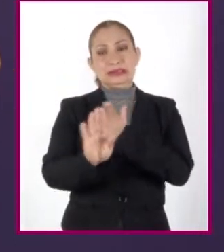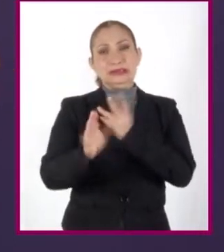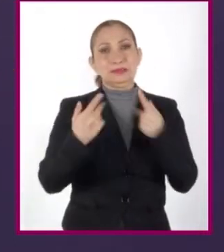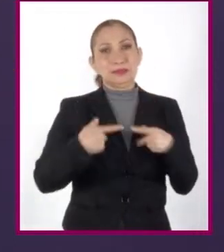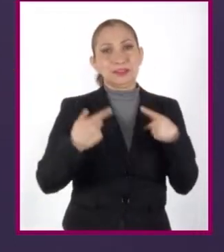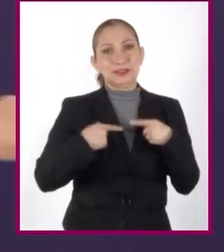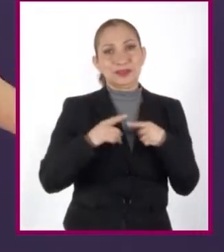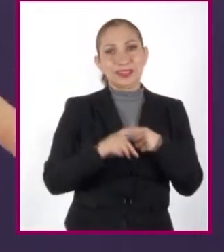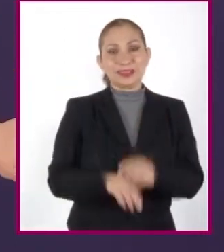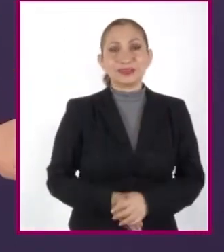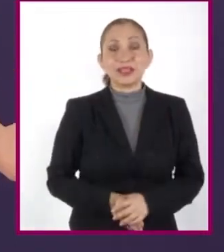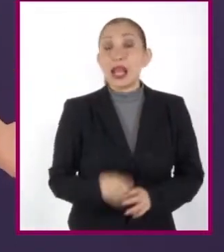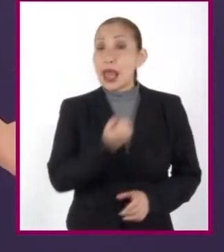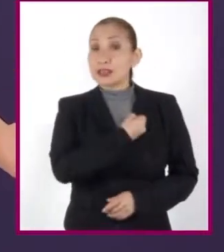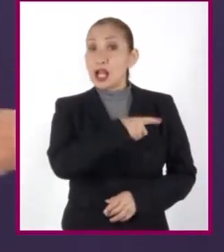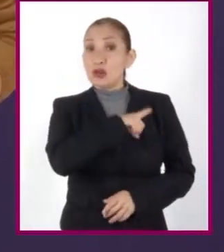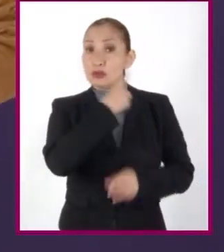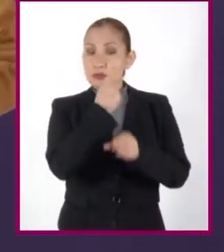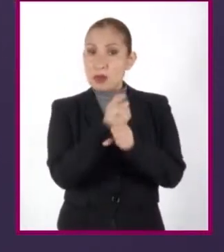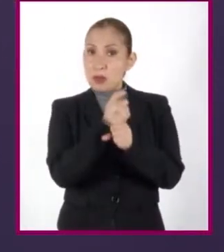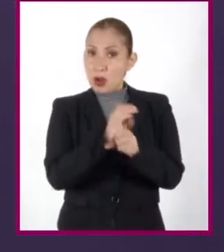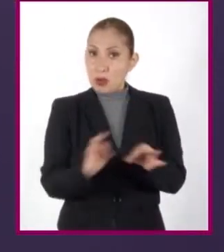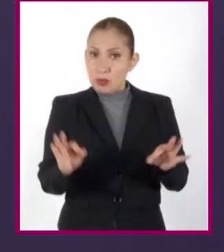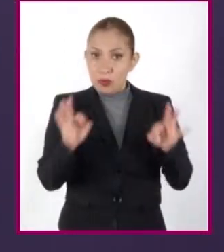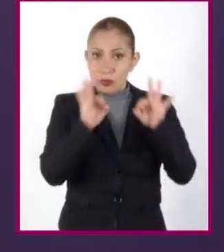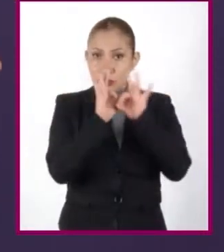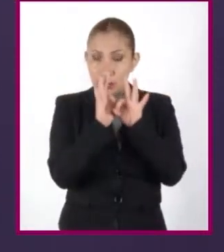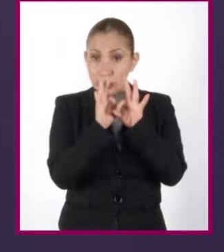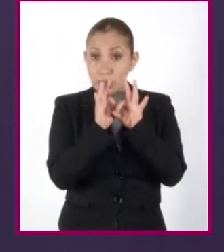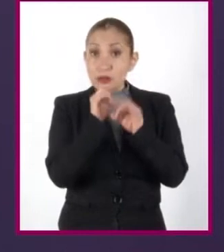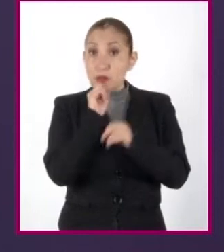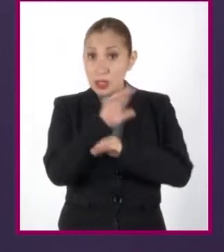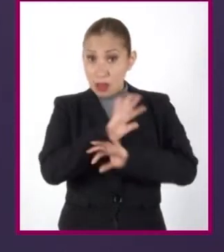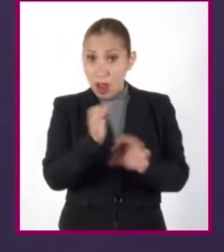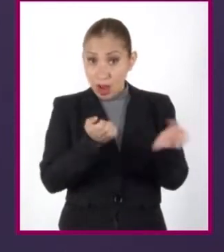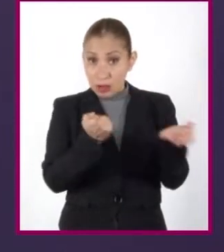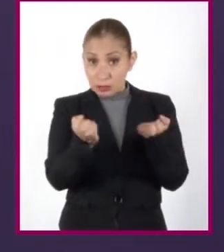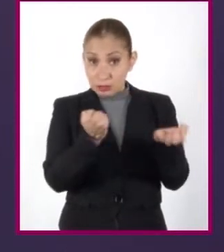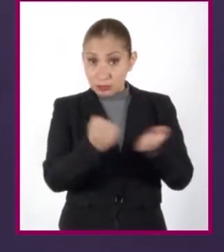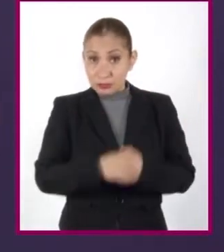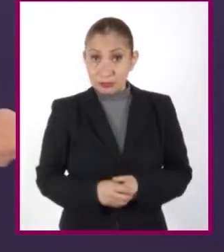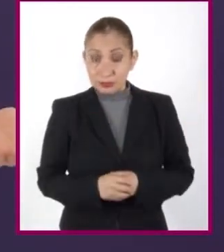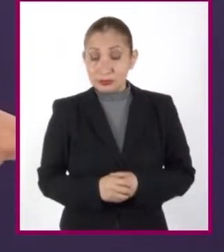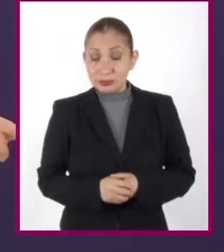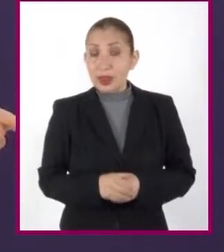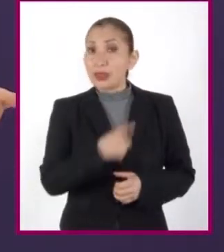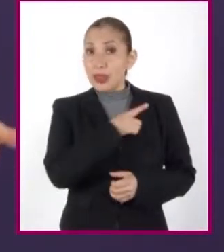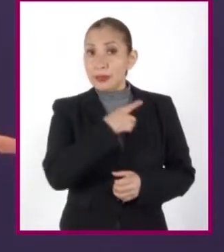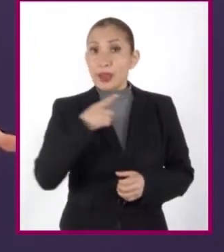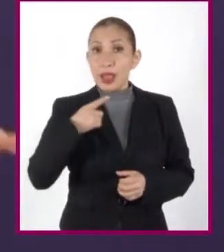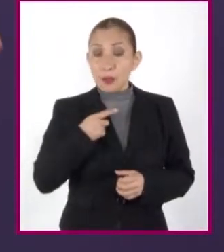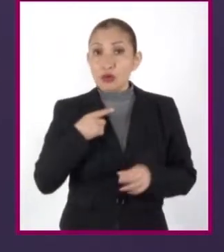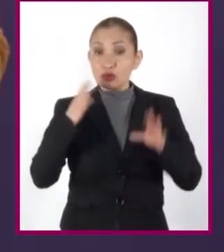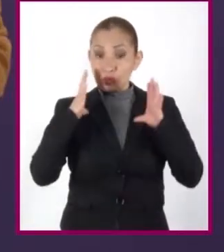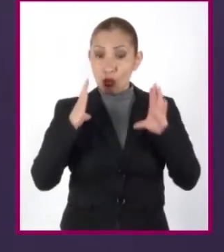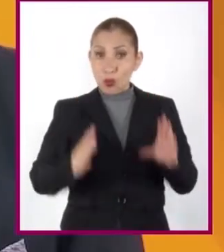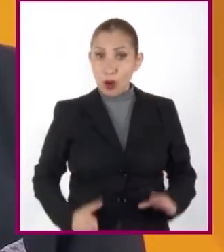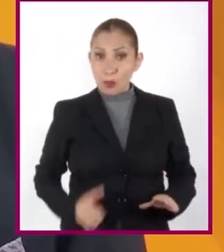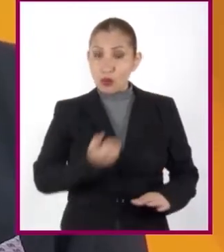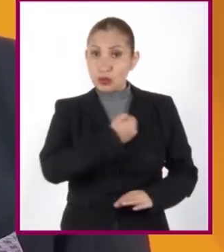sana distancia. La salud es lo primero. Además, ¿ya hicieron algo de ejercicio hoy? Hay que mantener el cuerpo